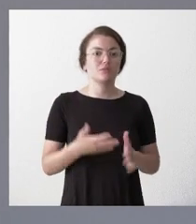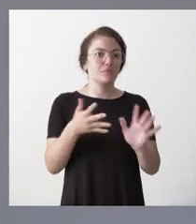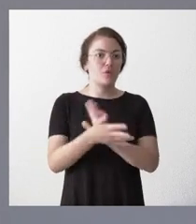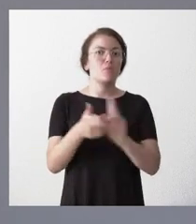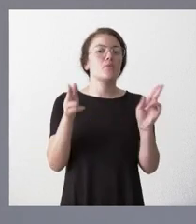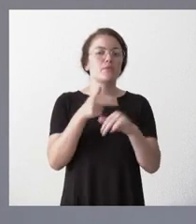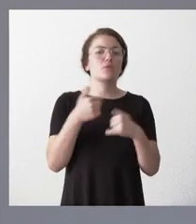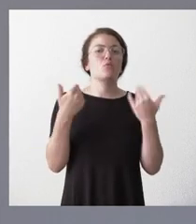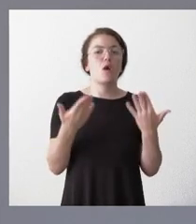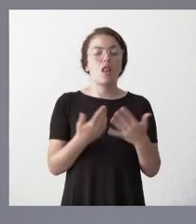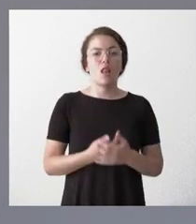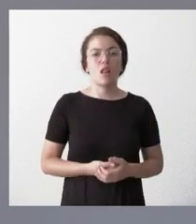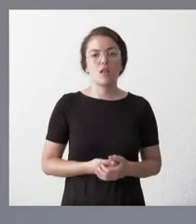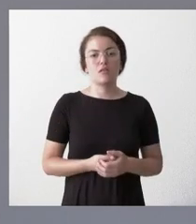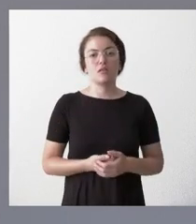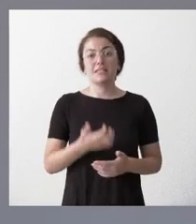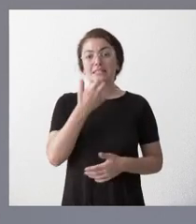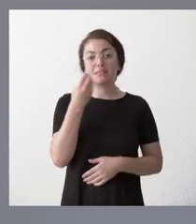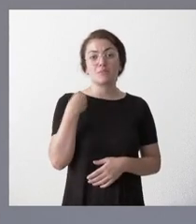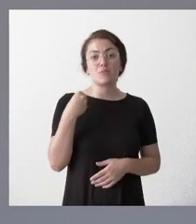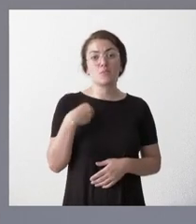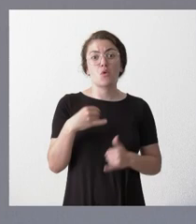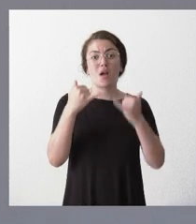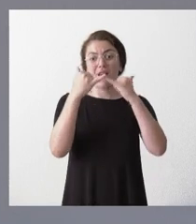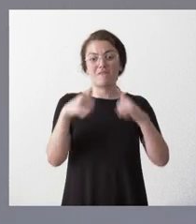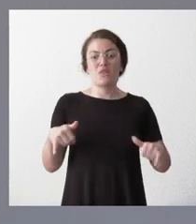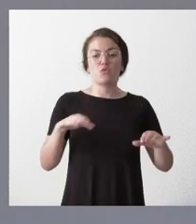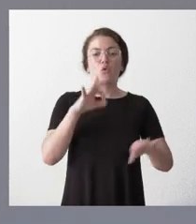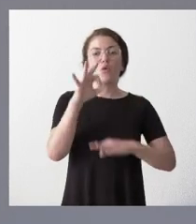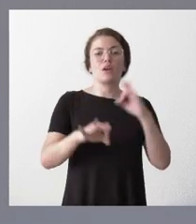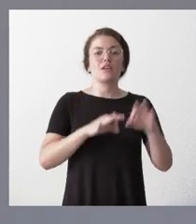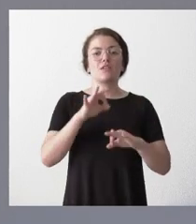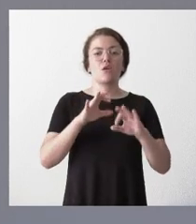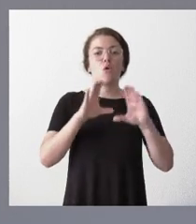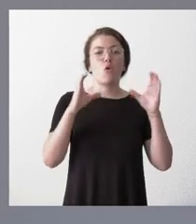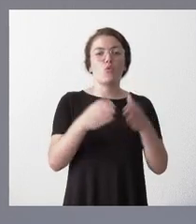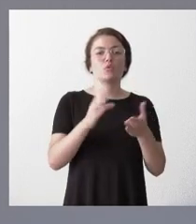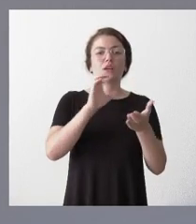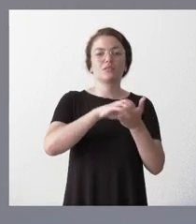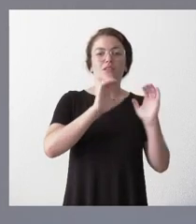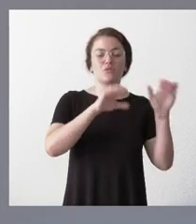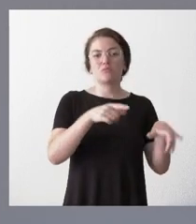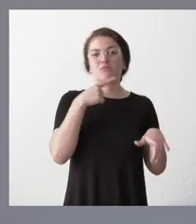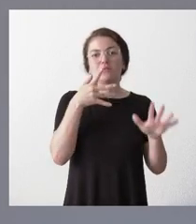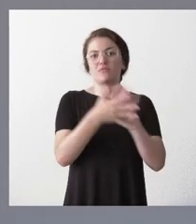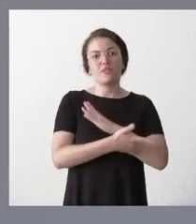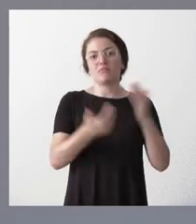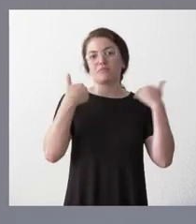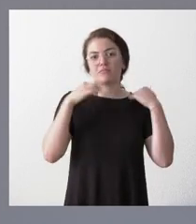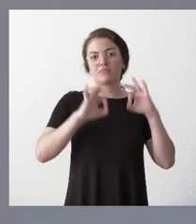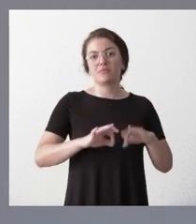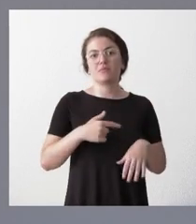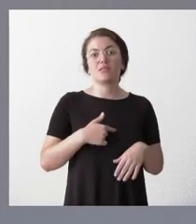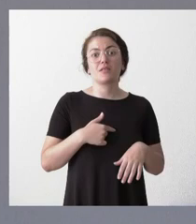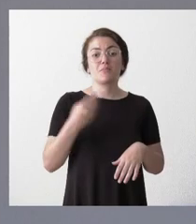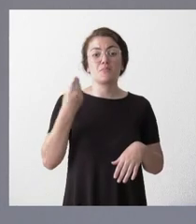cuando el evento es organizado por la Junta de Castilla y León, la decisión de si el evento se mantiene o no. Tomamos una decisión con músicos en la